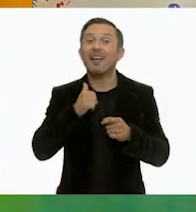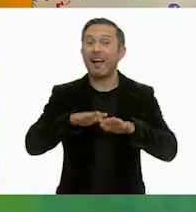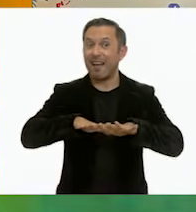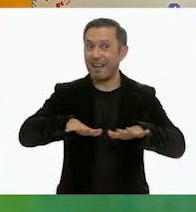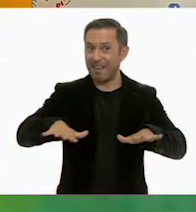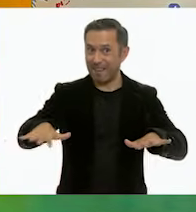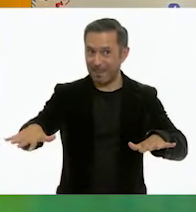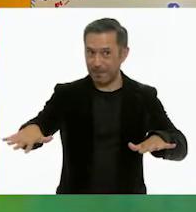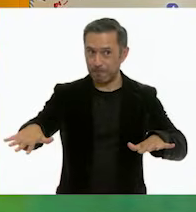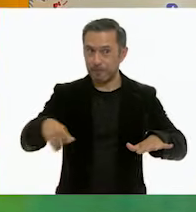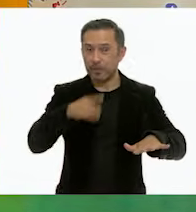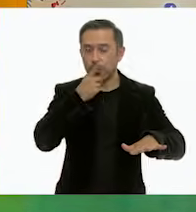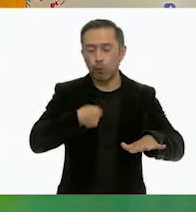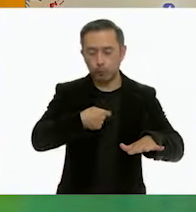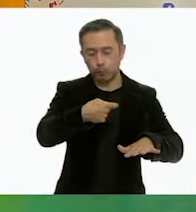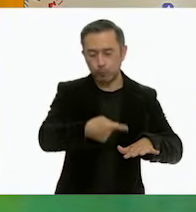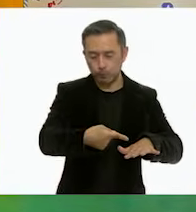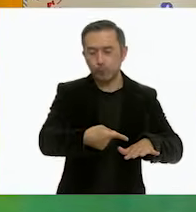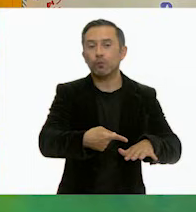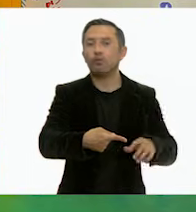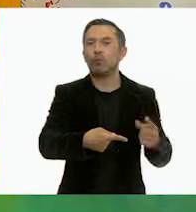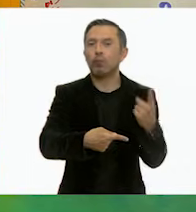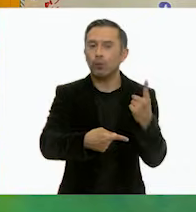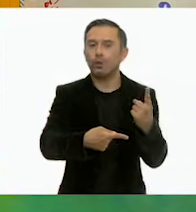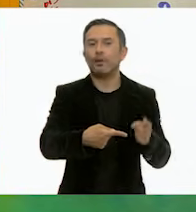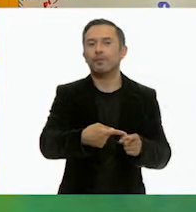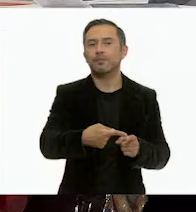medía una,